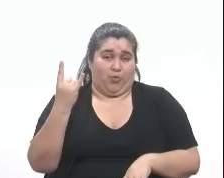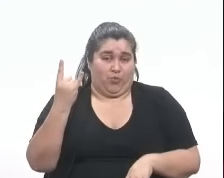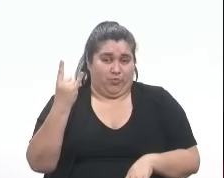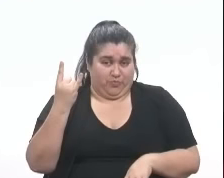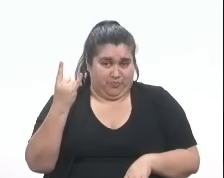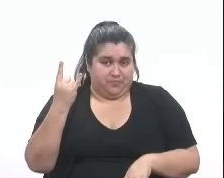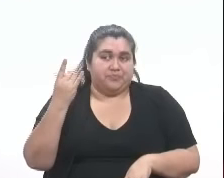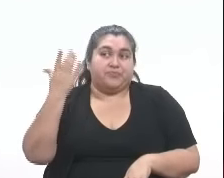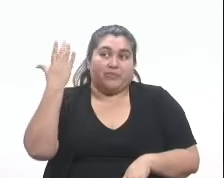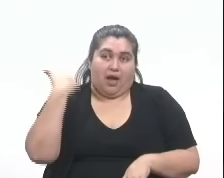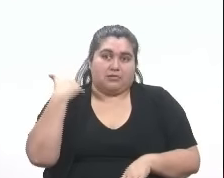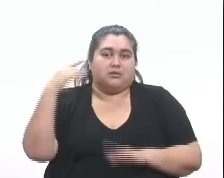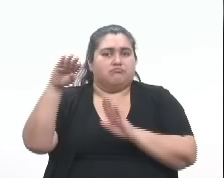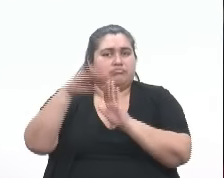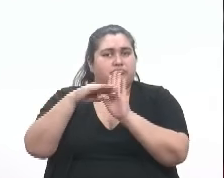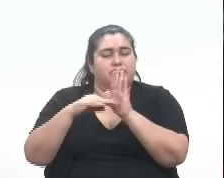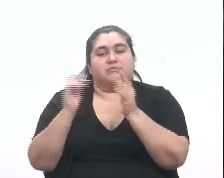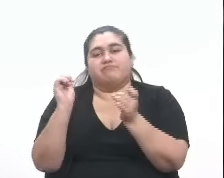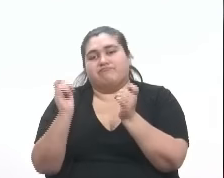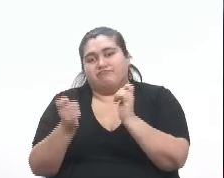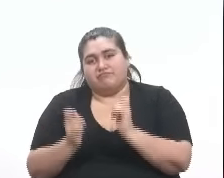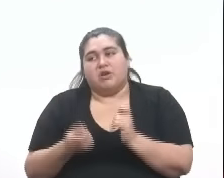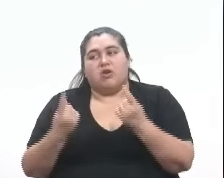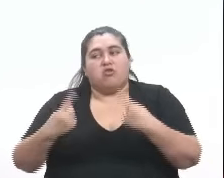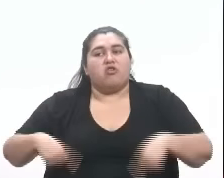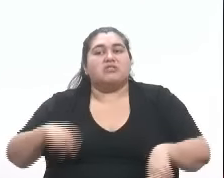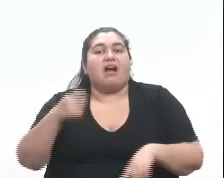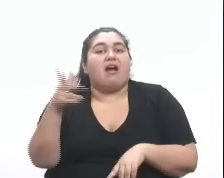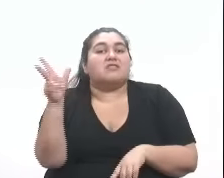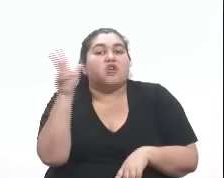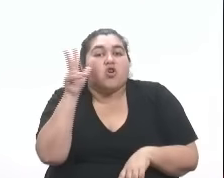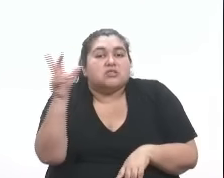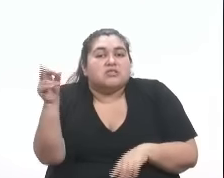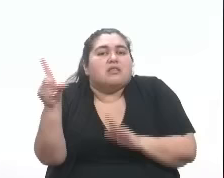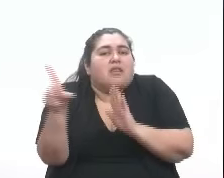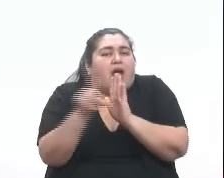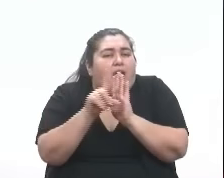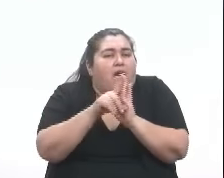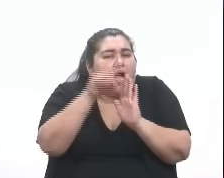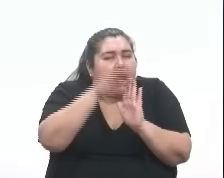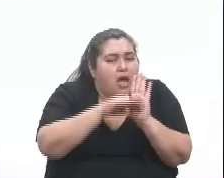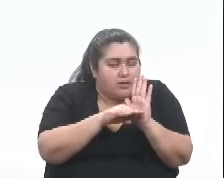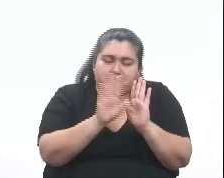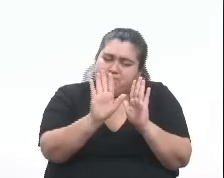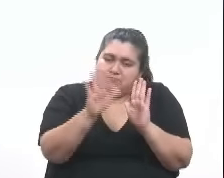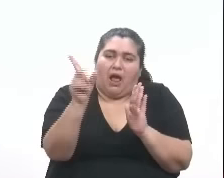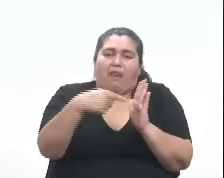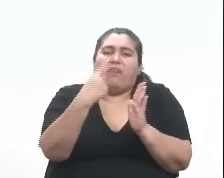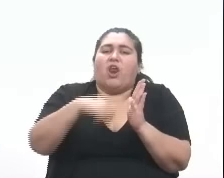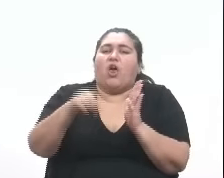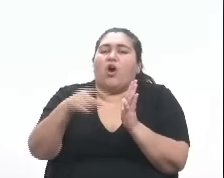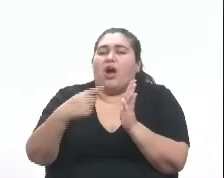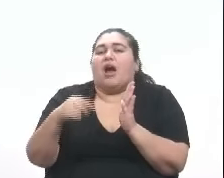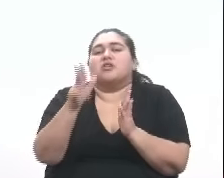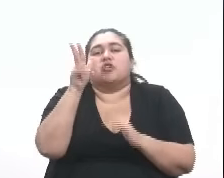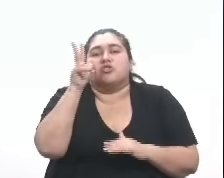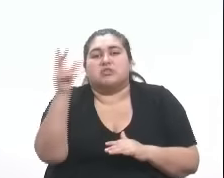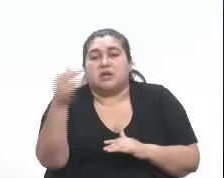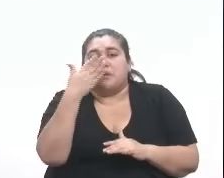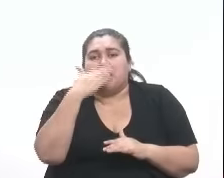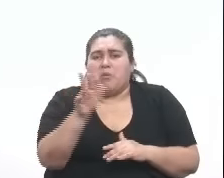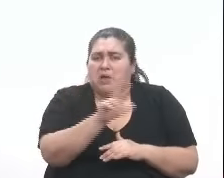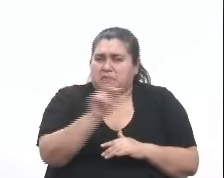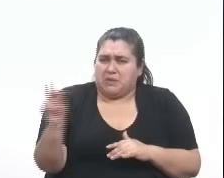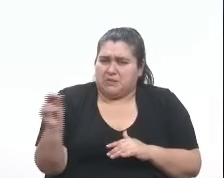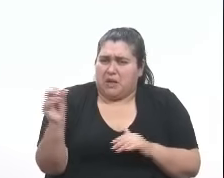¿verdad?, que modifica 80 leyes, perdón, que deroga 80 leyes y modifica 300 leyes. Esa fue la